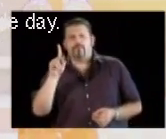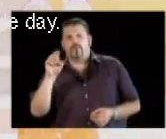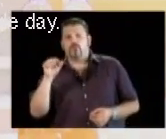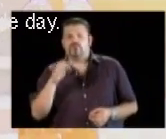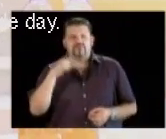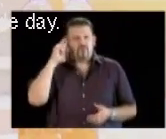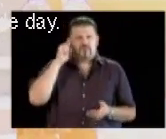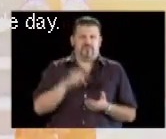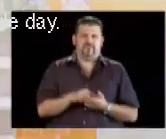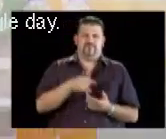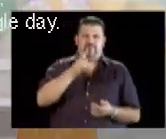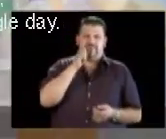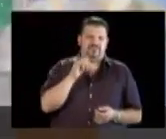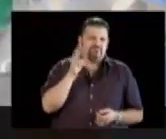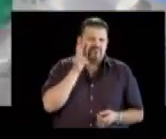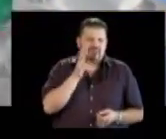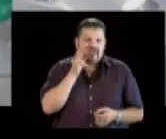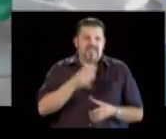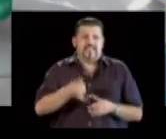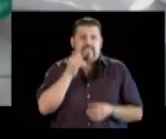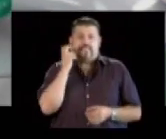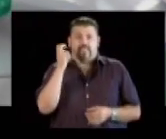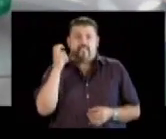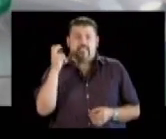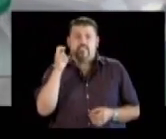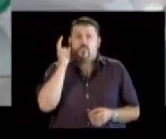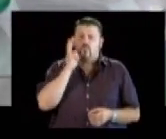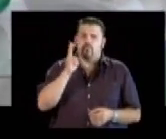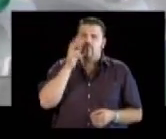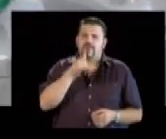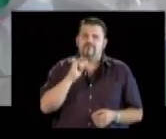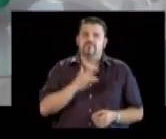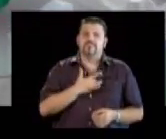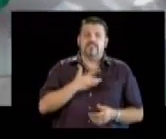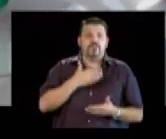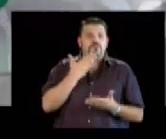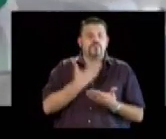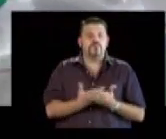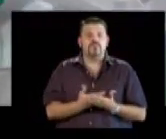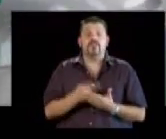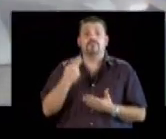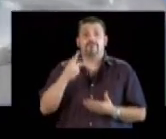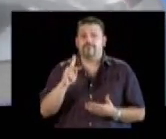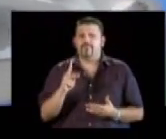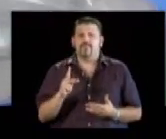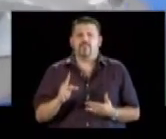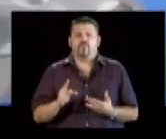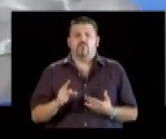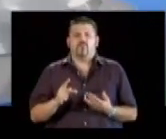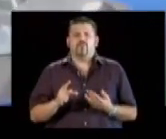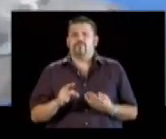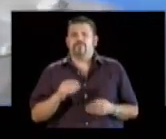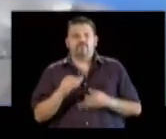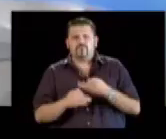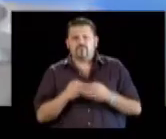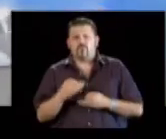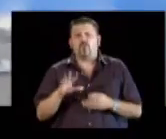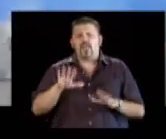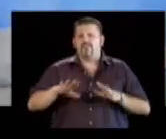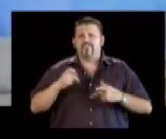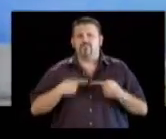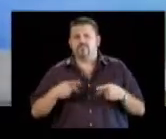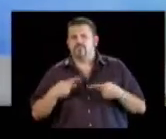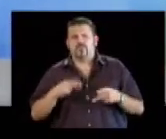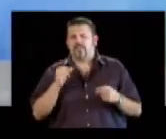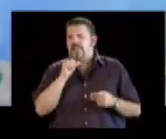de ese, todos los días empezaron a pedirlo. Son extraordinarios. Y bueno, yo sé que eso de la cruda a nadie le va a hacer caso, pero bueno,